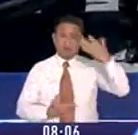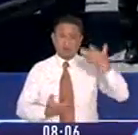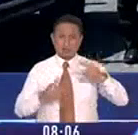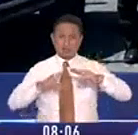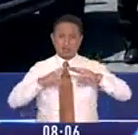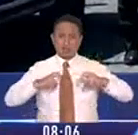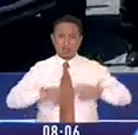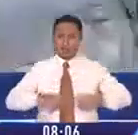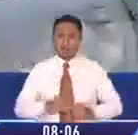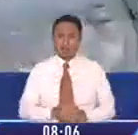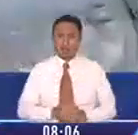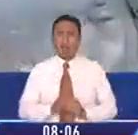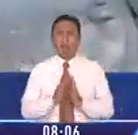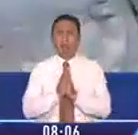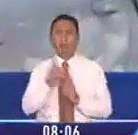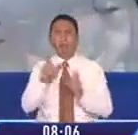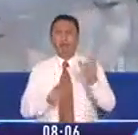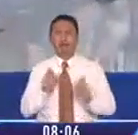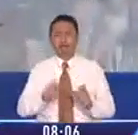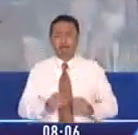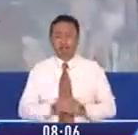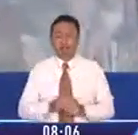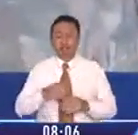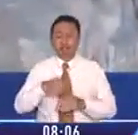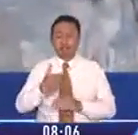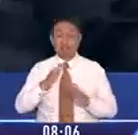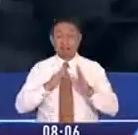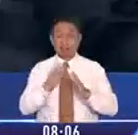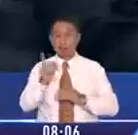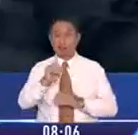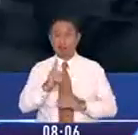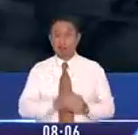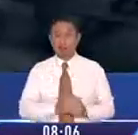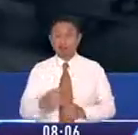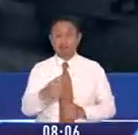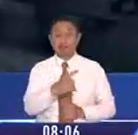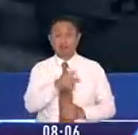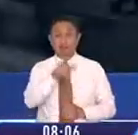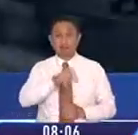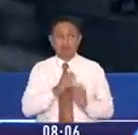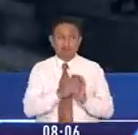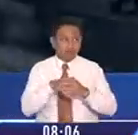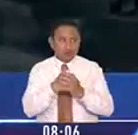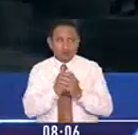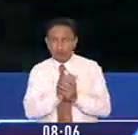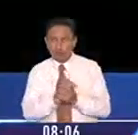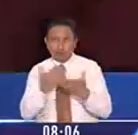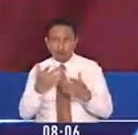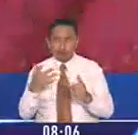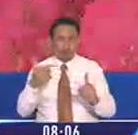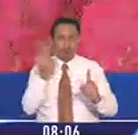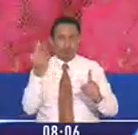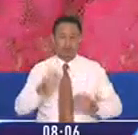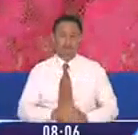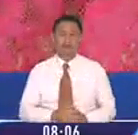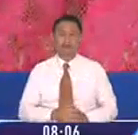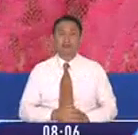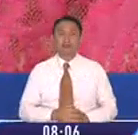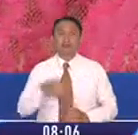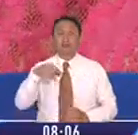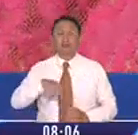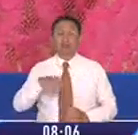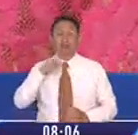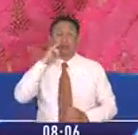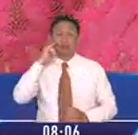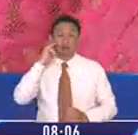caso. Se pide a los moradores no quedarse afuera de sus casas, porque los antisociales están al acecho. Entonces sí hay bastantes